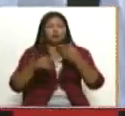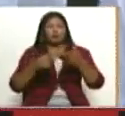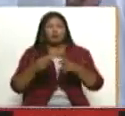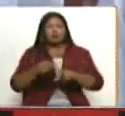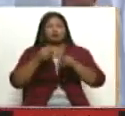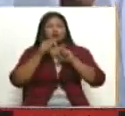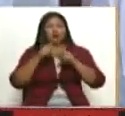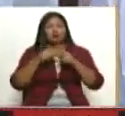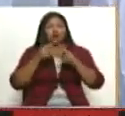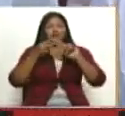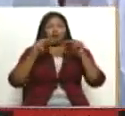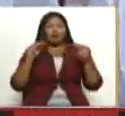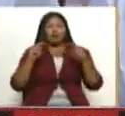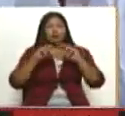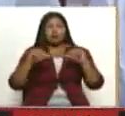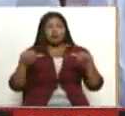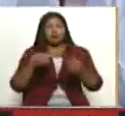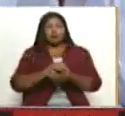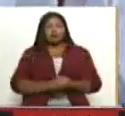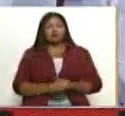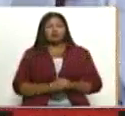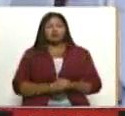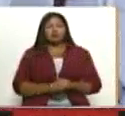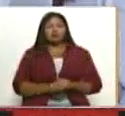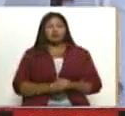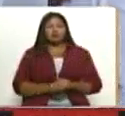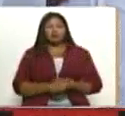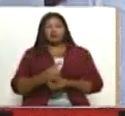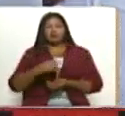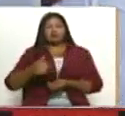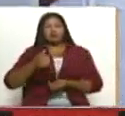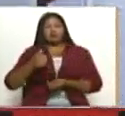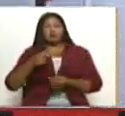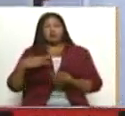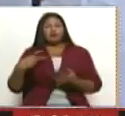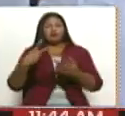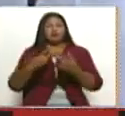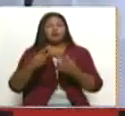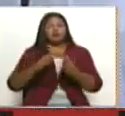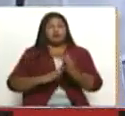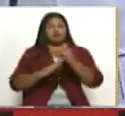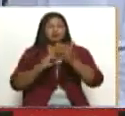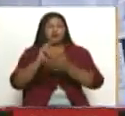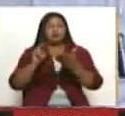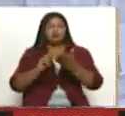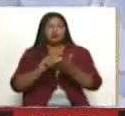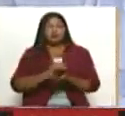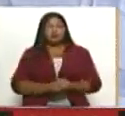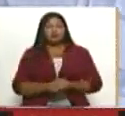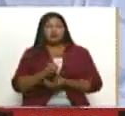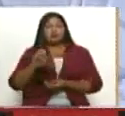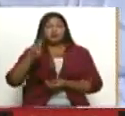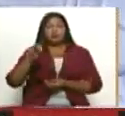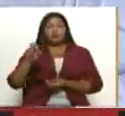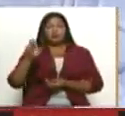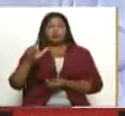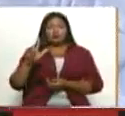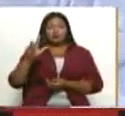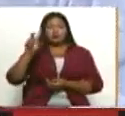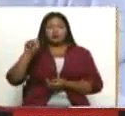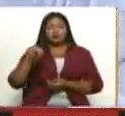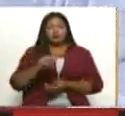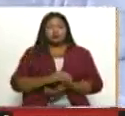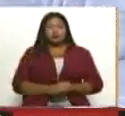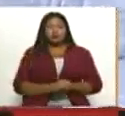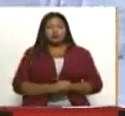electos con la paz territorial. Aprovechemos la voluntad de la Dirección Nacional del ELN, de su Comando Central y de